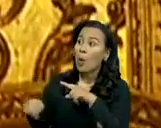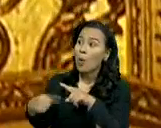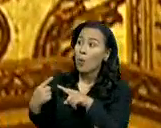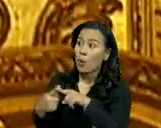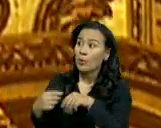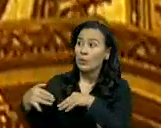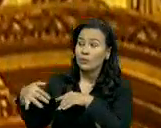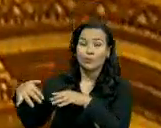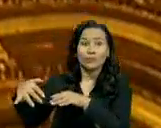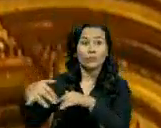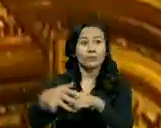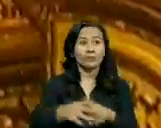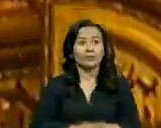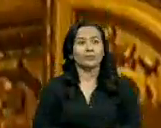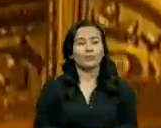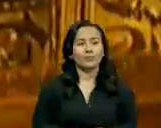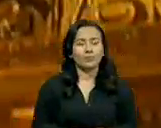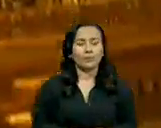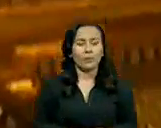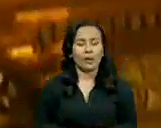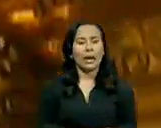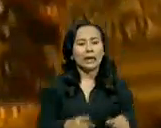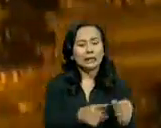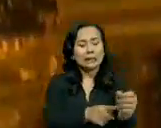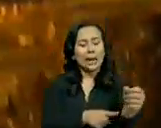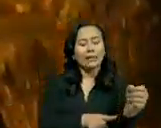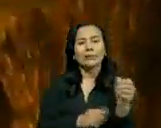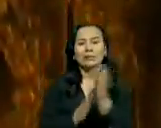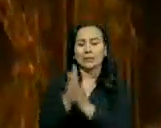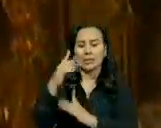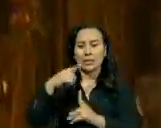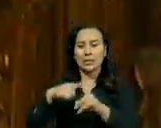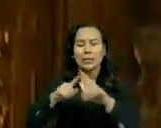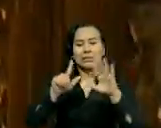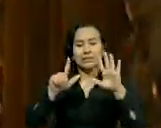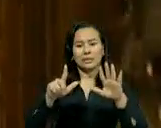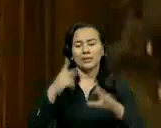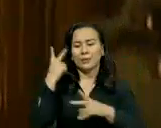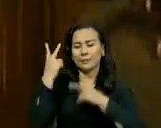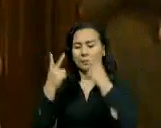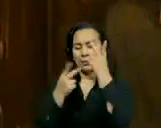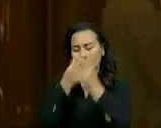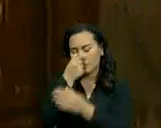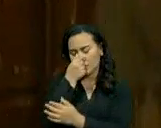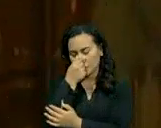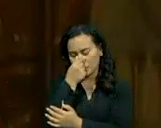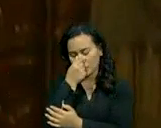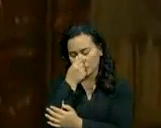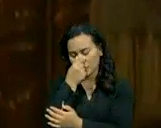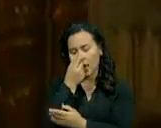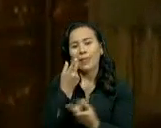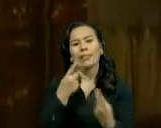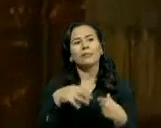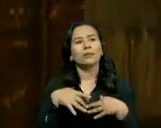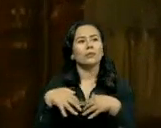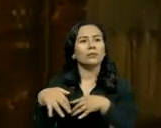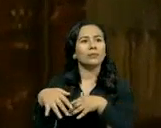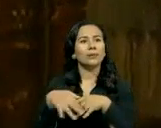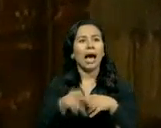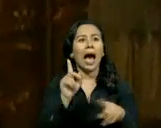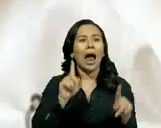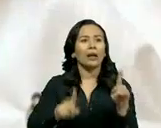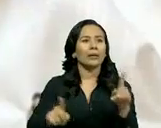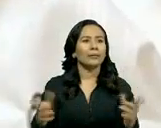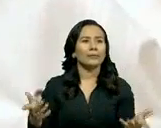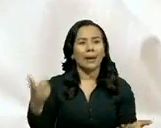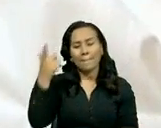este recorrido. Con la tradición de las 7 iglesias pasa también comúnmente lo que ocurre con el Vía Crucis, que algún cristiano